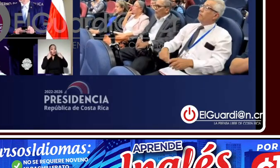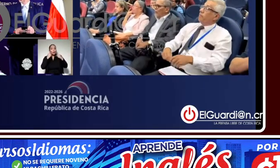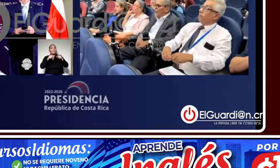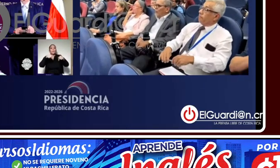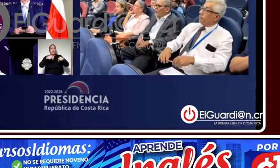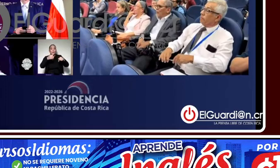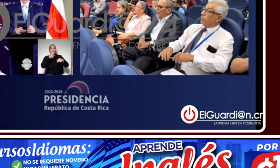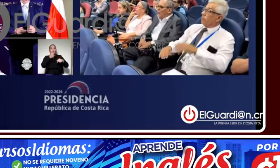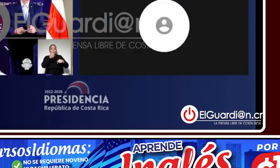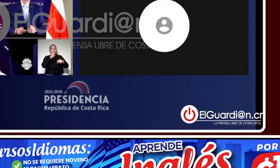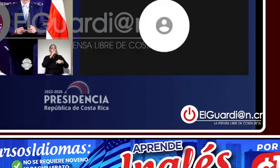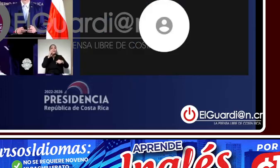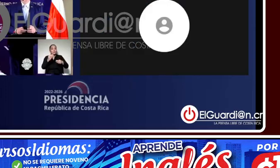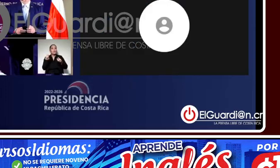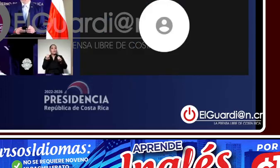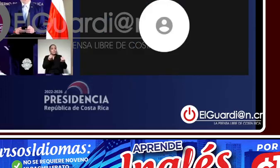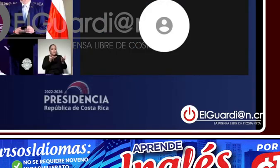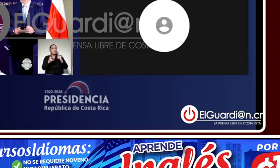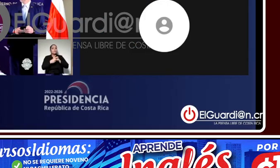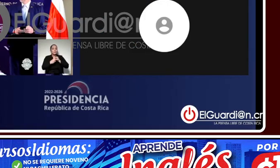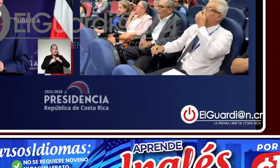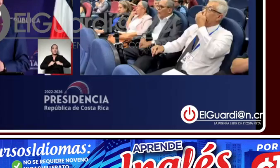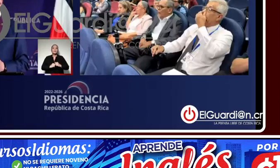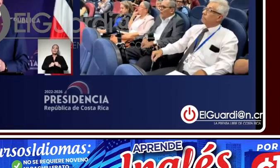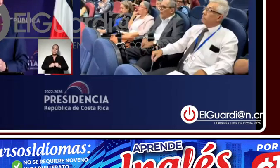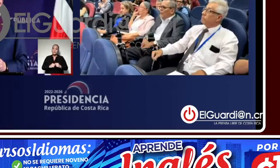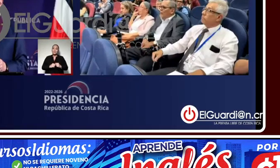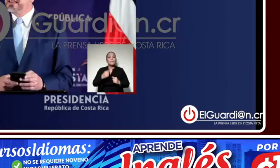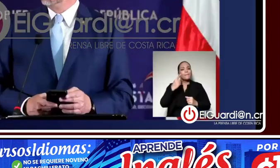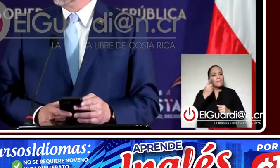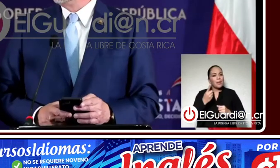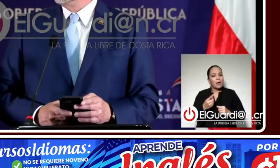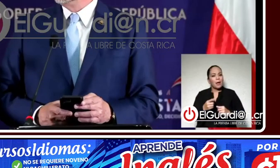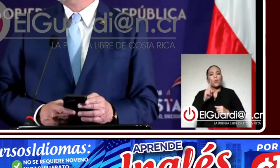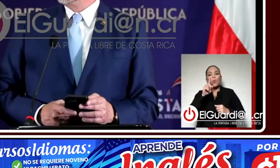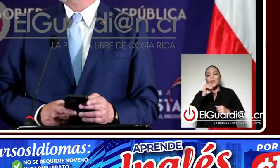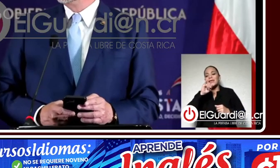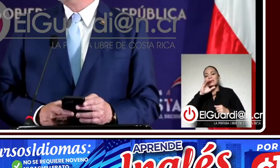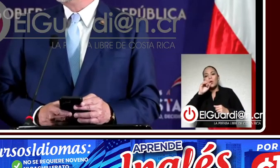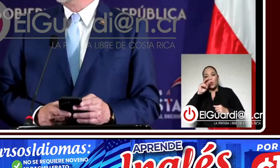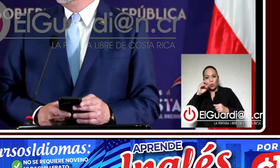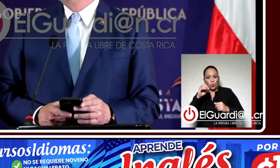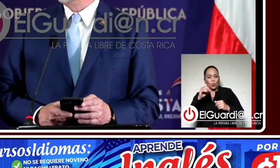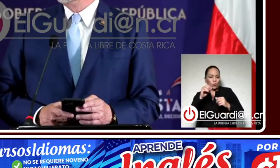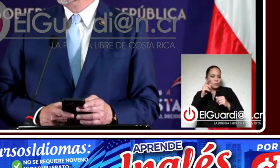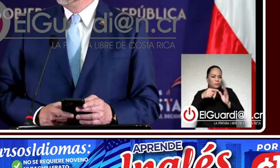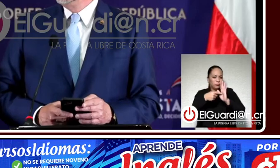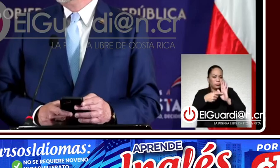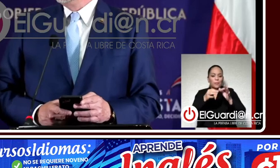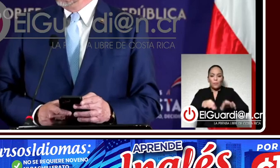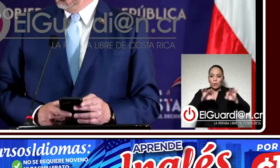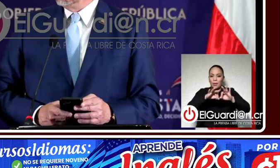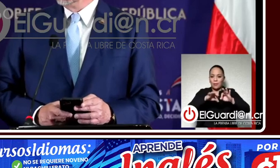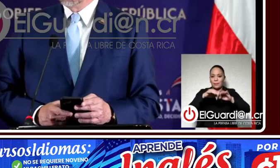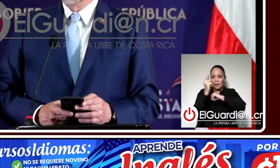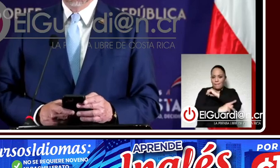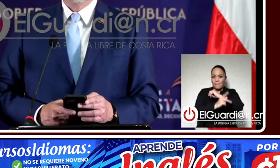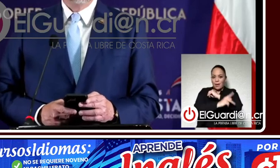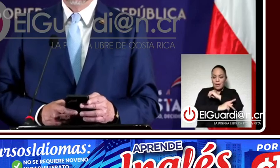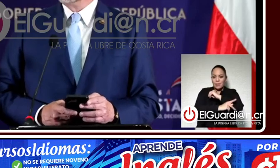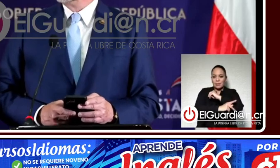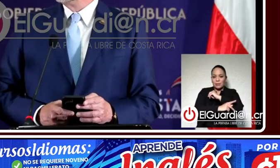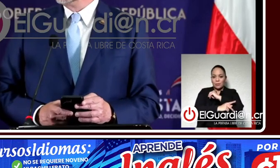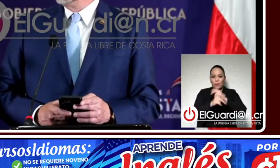rato... uno de los íconos más importantes de este país en el periodismo es doña